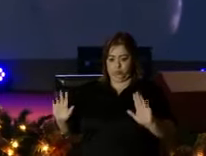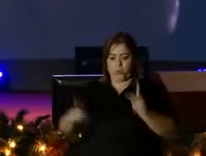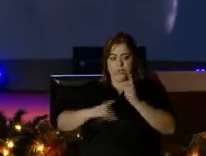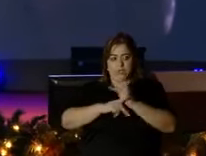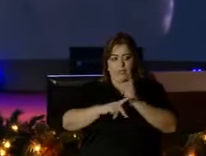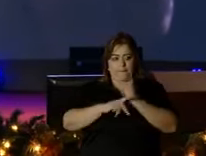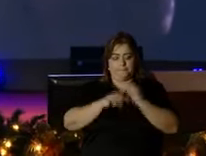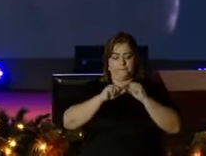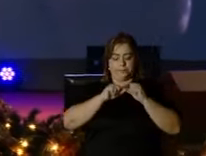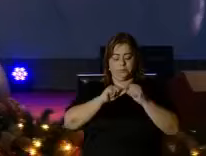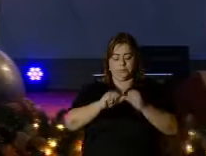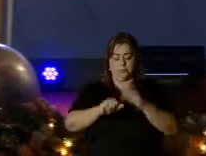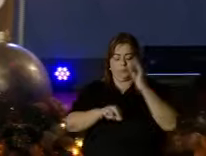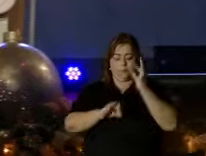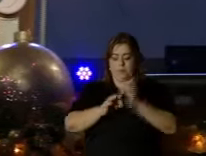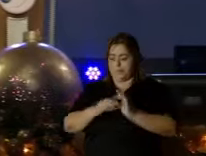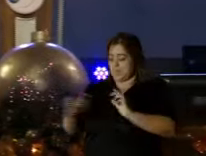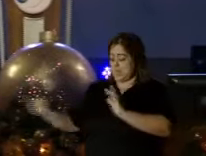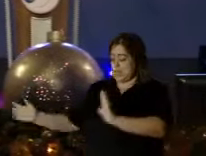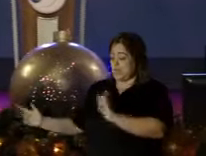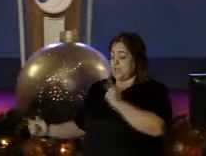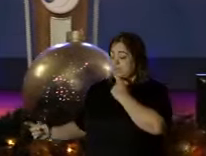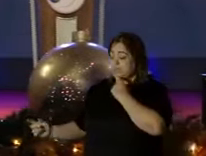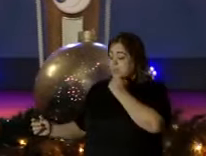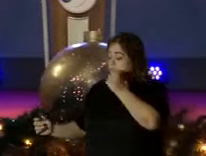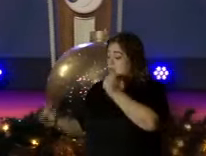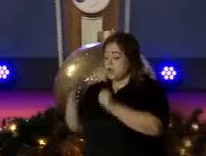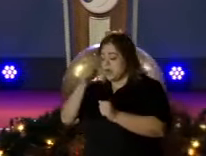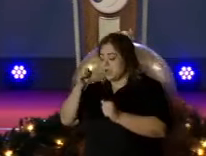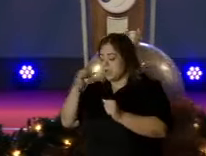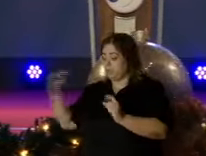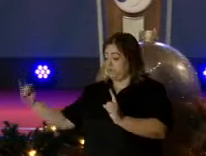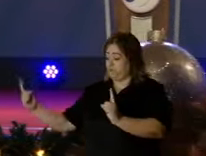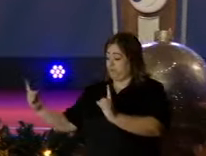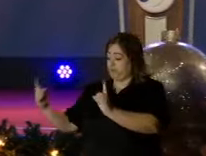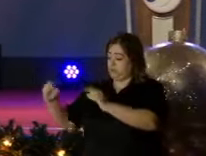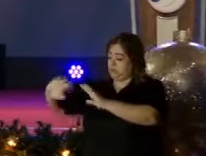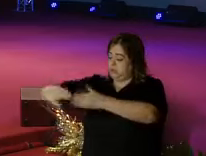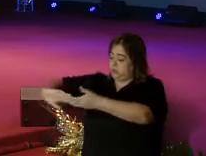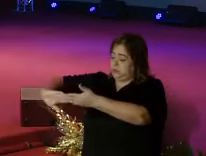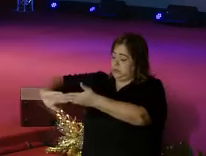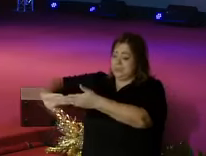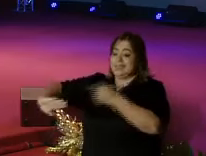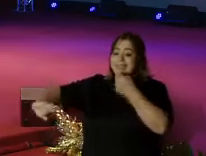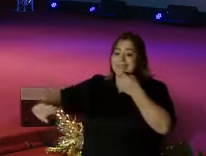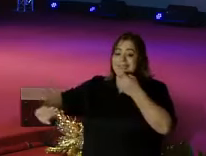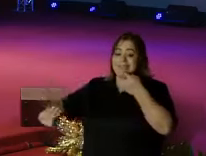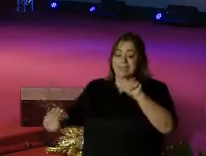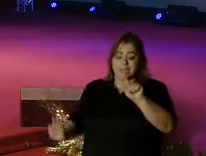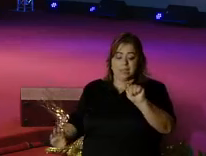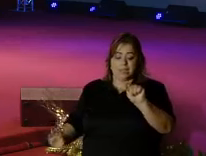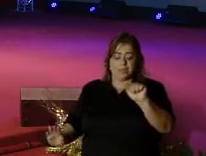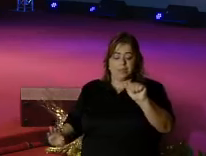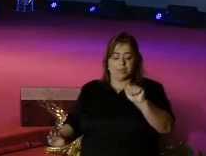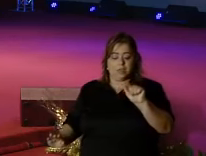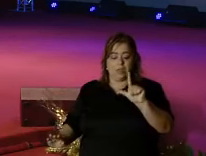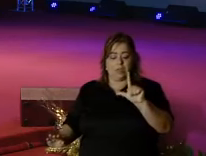consolado. Le dijo, tomó la mano de la niña y le dijo, Talita Kumi.